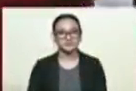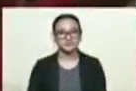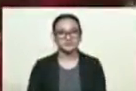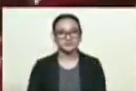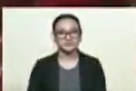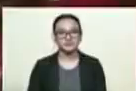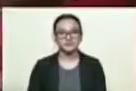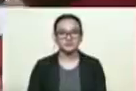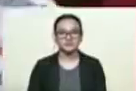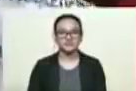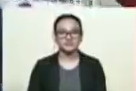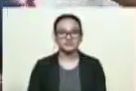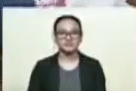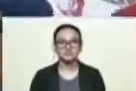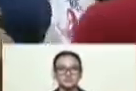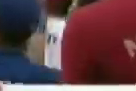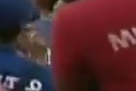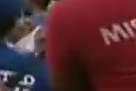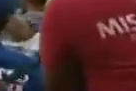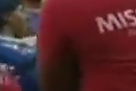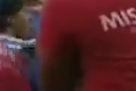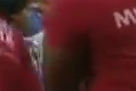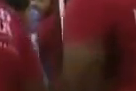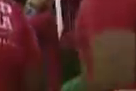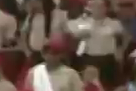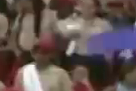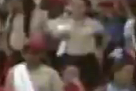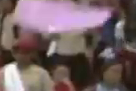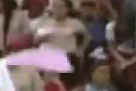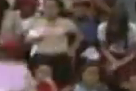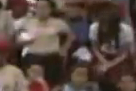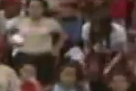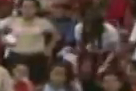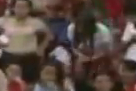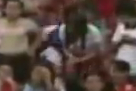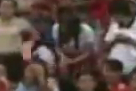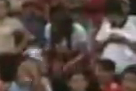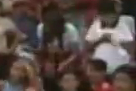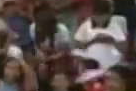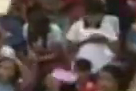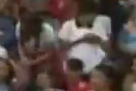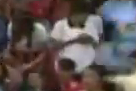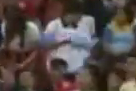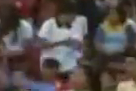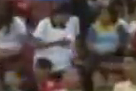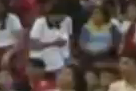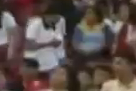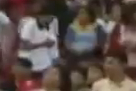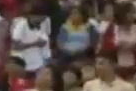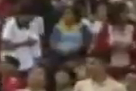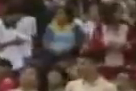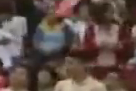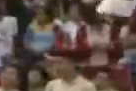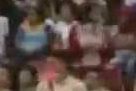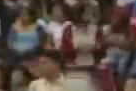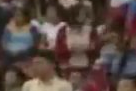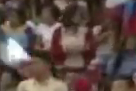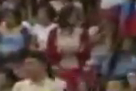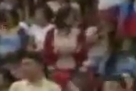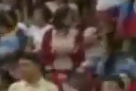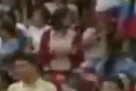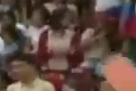¡Venceremos! Ya lo dijo el comandante, pleno como luna. Juventud cargada de amor al presidente de la